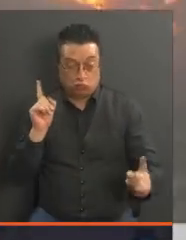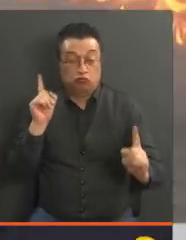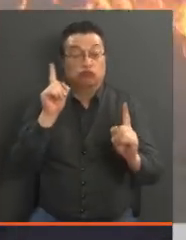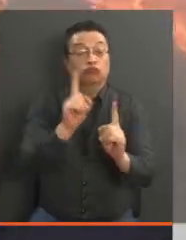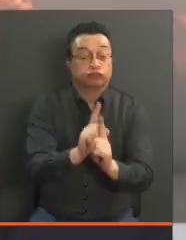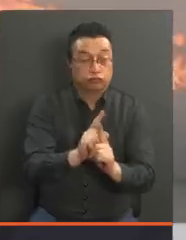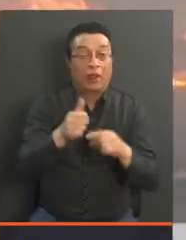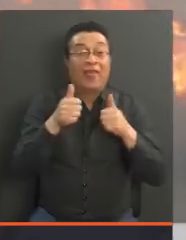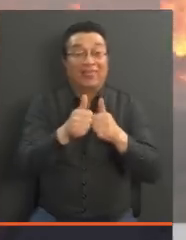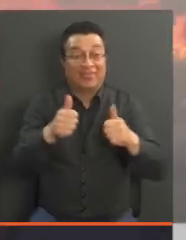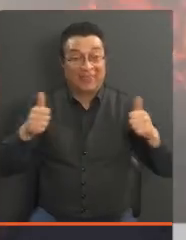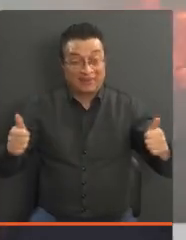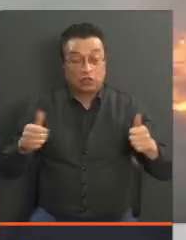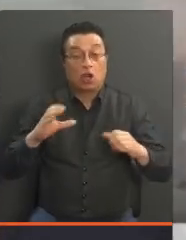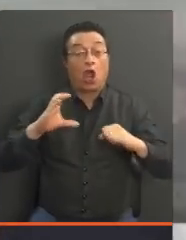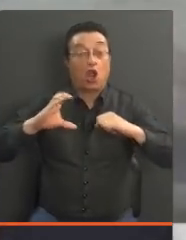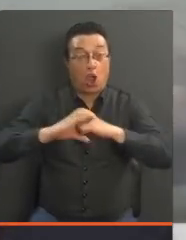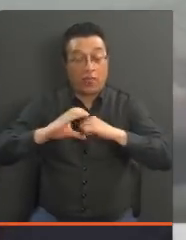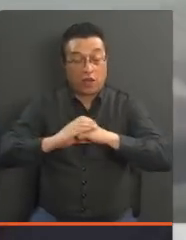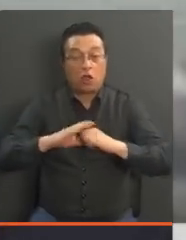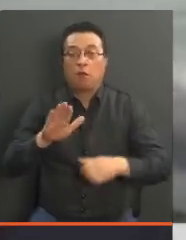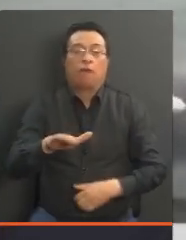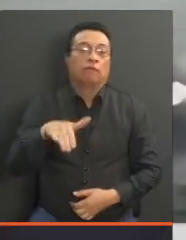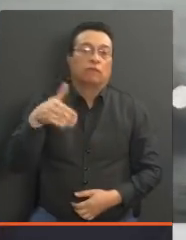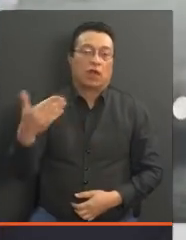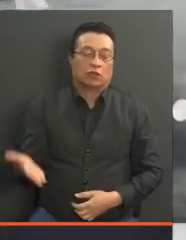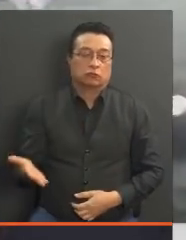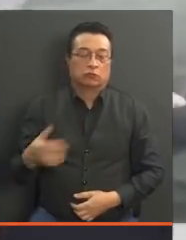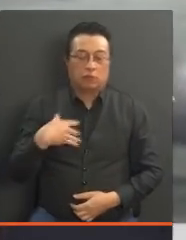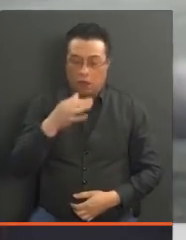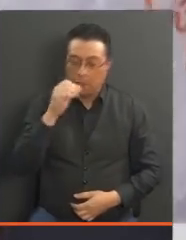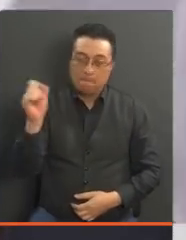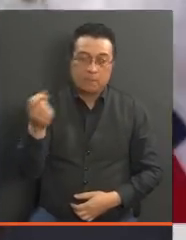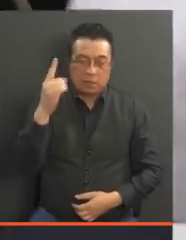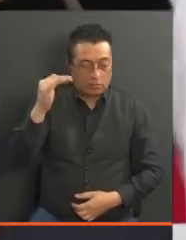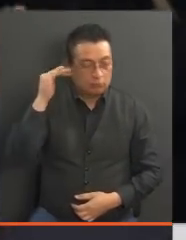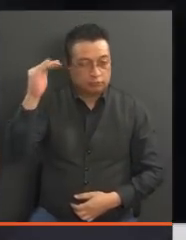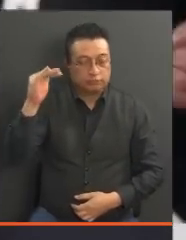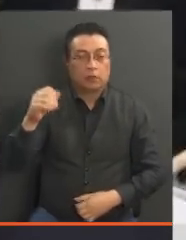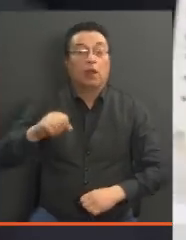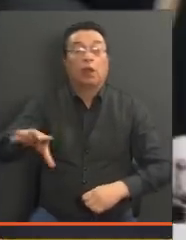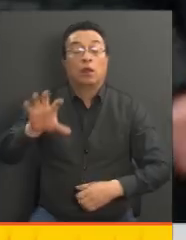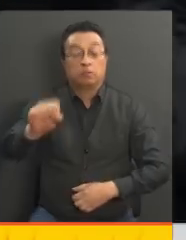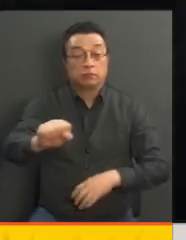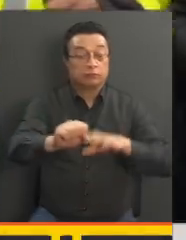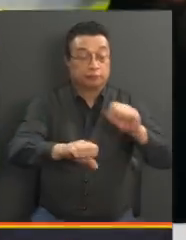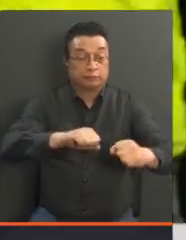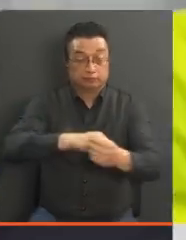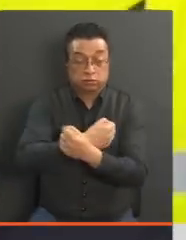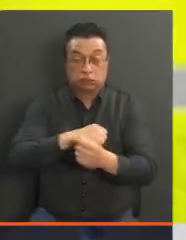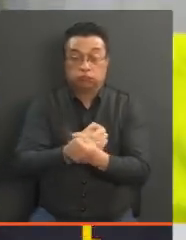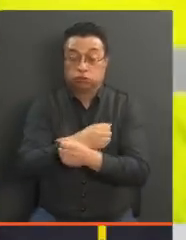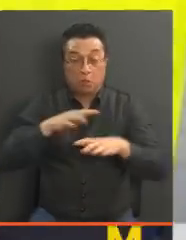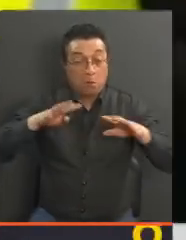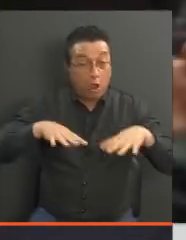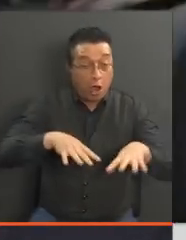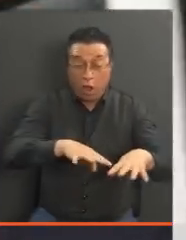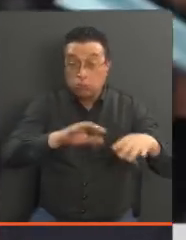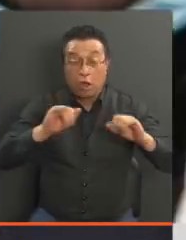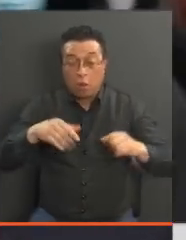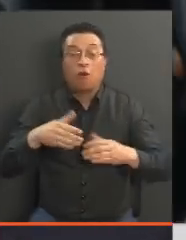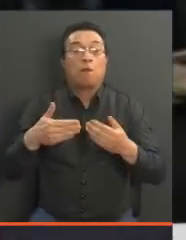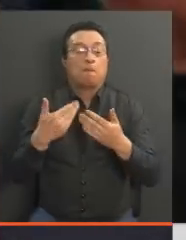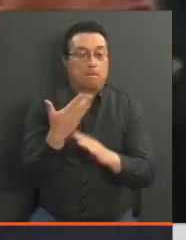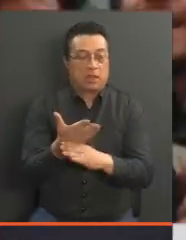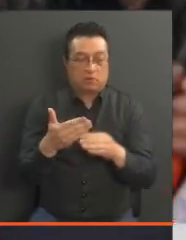con directivos de Codelco por considerar que era un imperativo que liberaran a los dirigentes que fueron detenidos en manifestaciones en la comuna